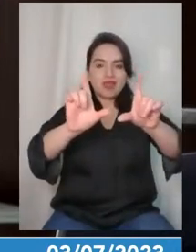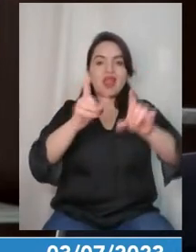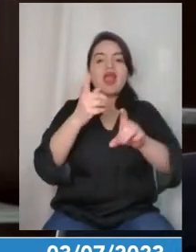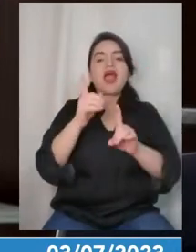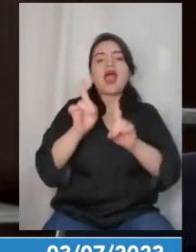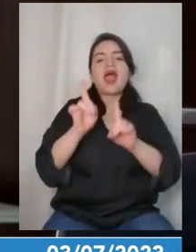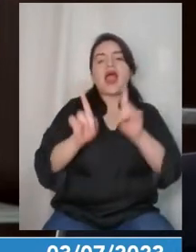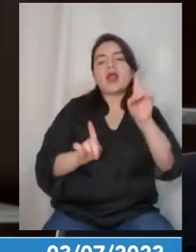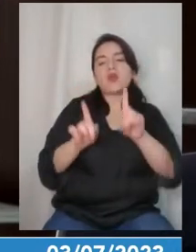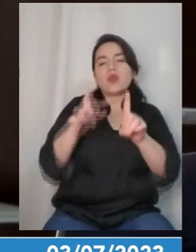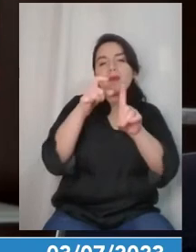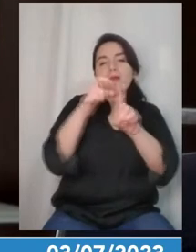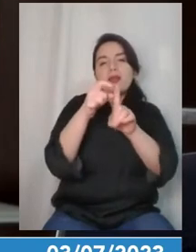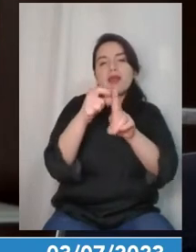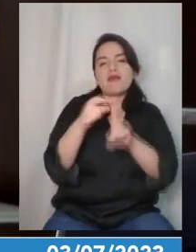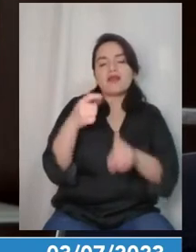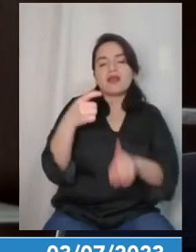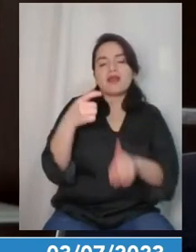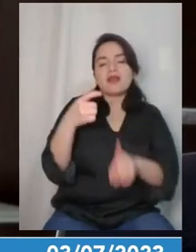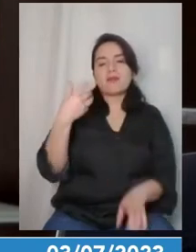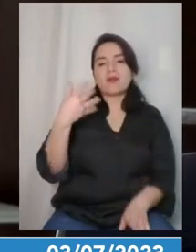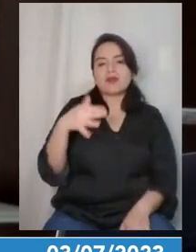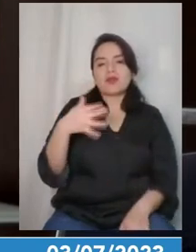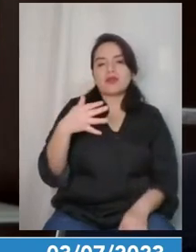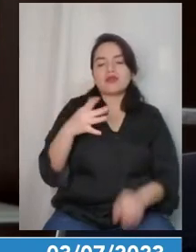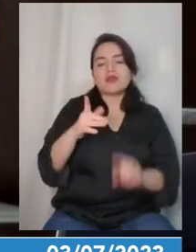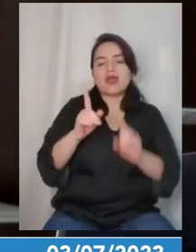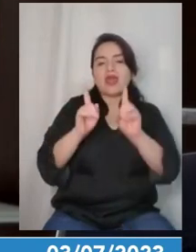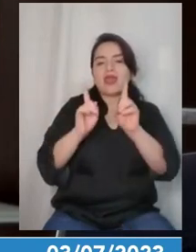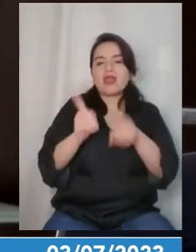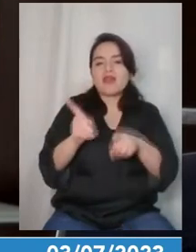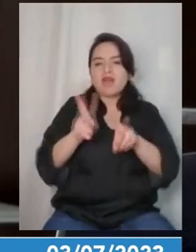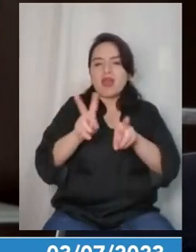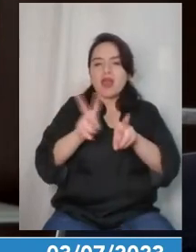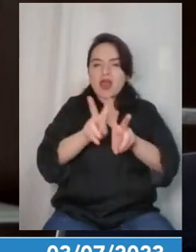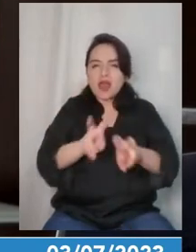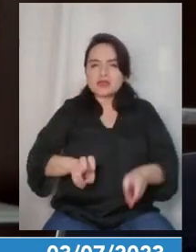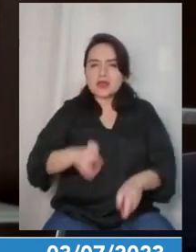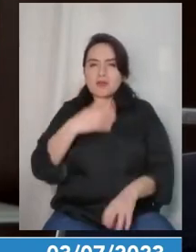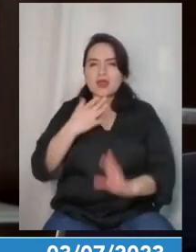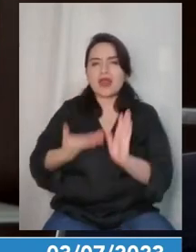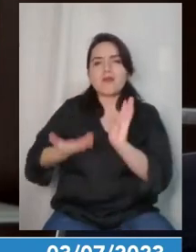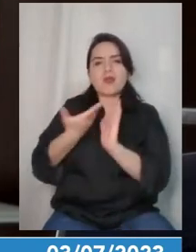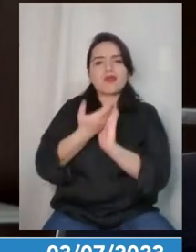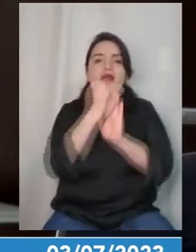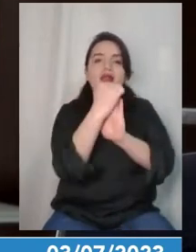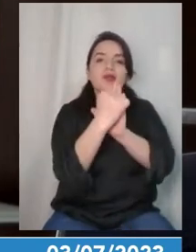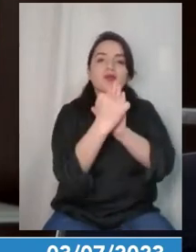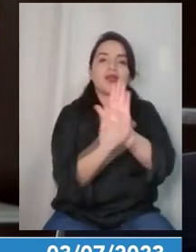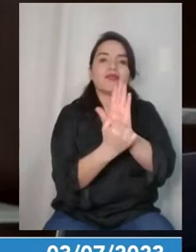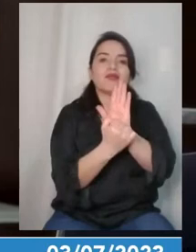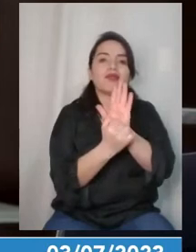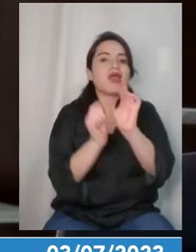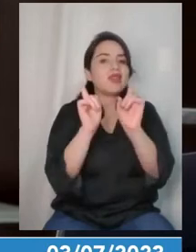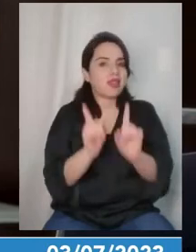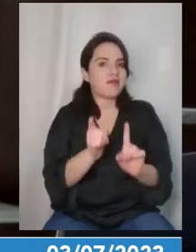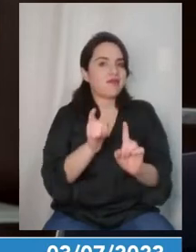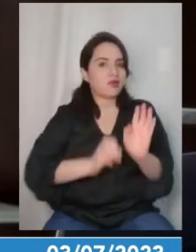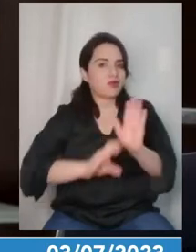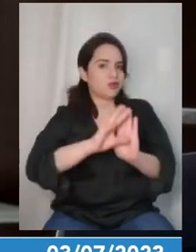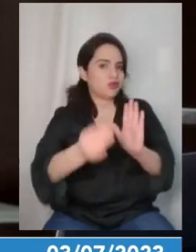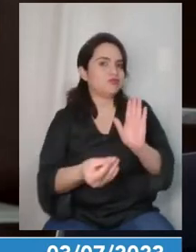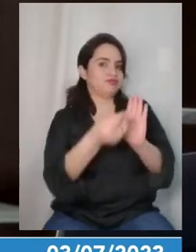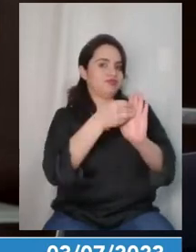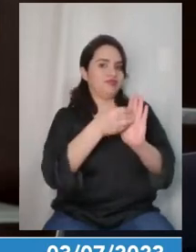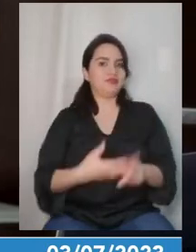debemos analizar de por qué esta es la propuesta de articulado que debe ser considerada en nuestra Constitución. En primer lugar, los